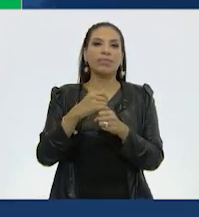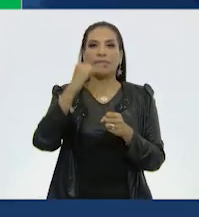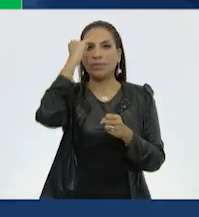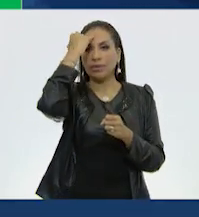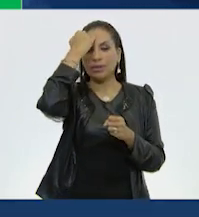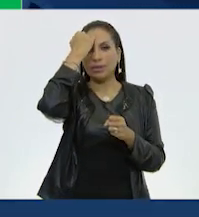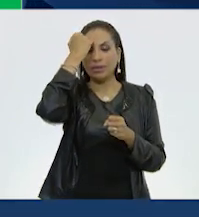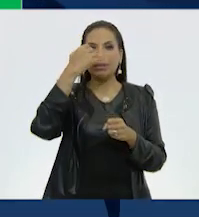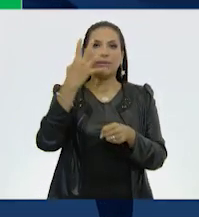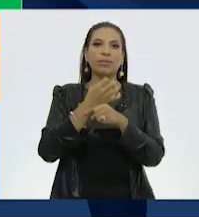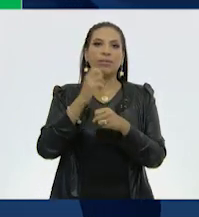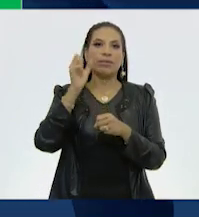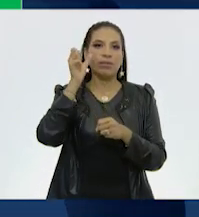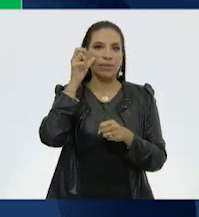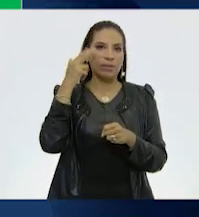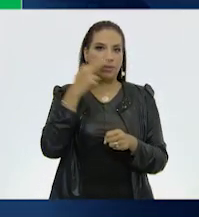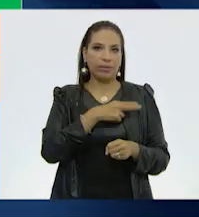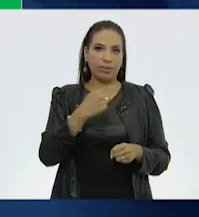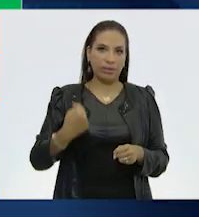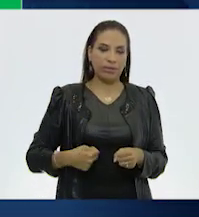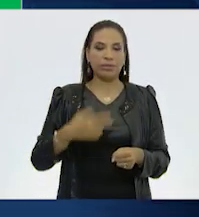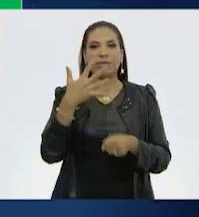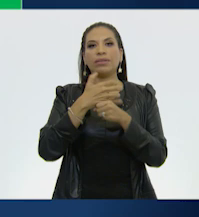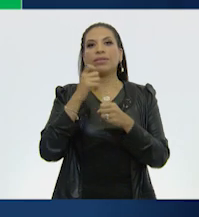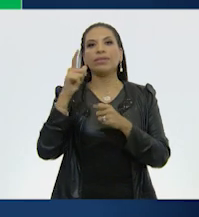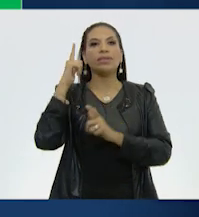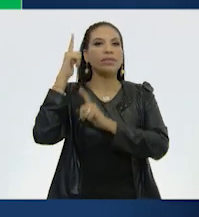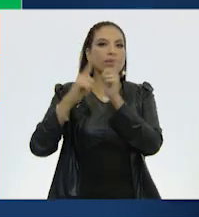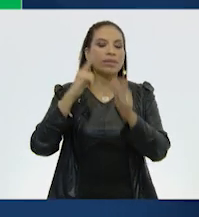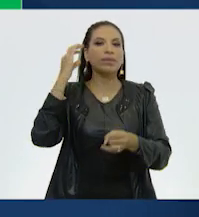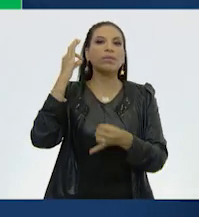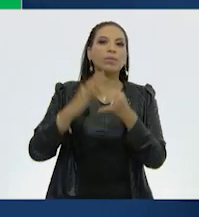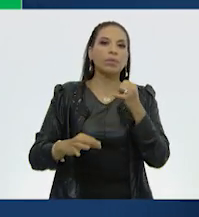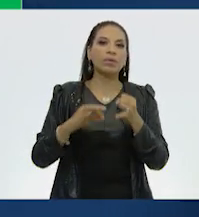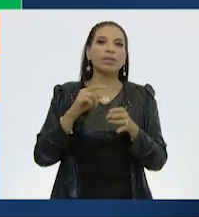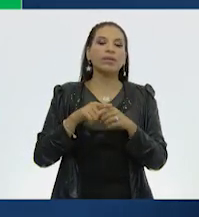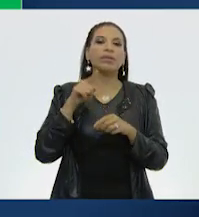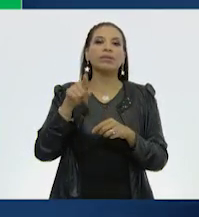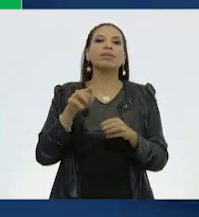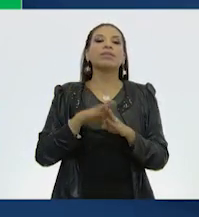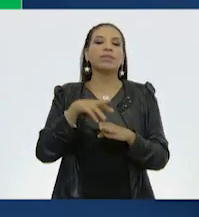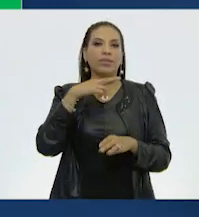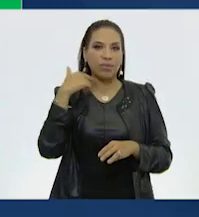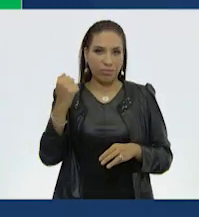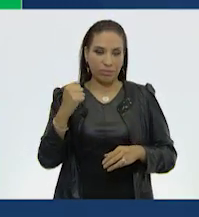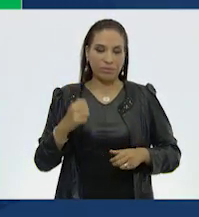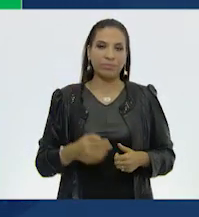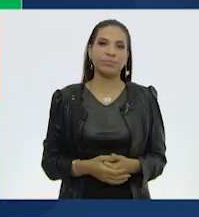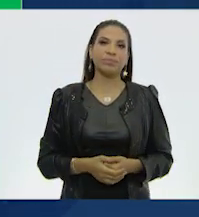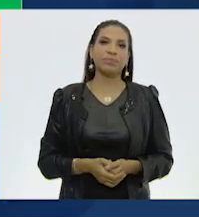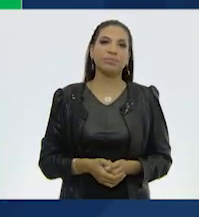India. En el cuarto, China. En el quinto, Grecia. Y finalmente, en el sexto, Roma.